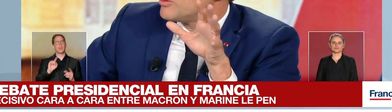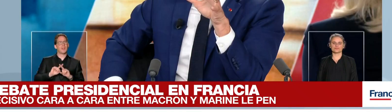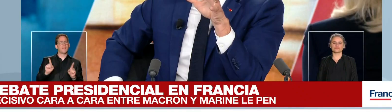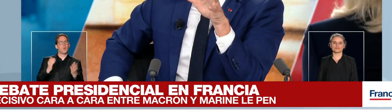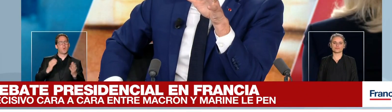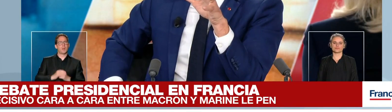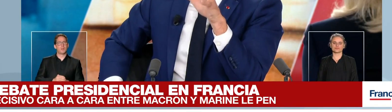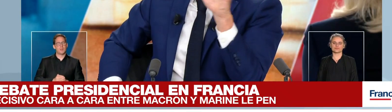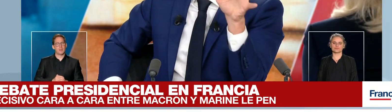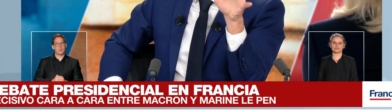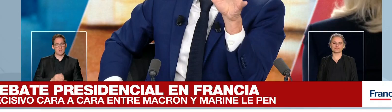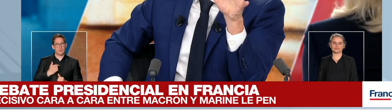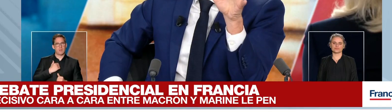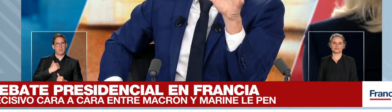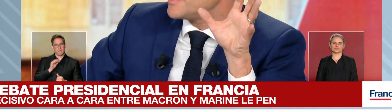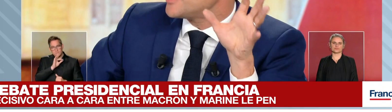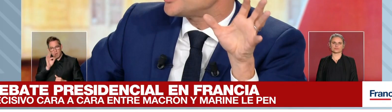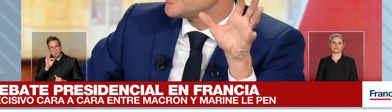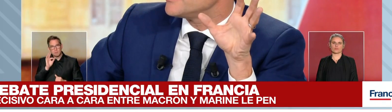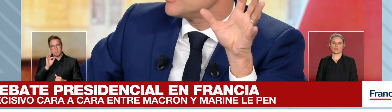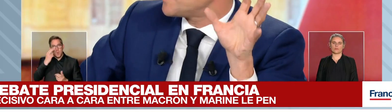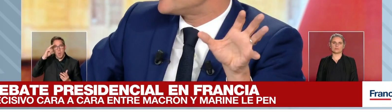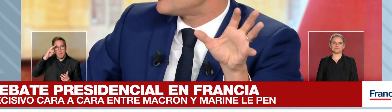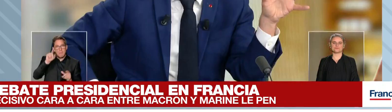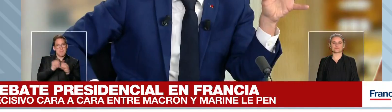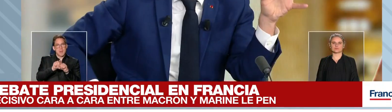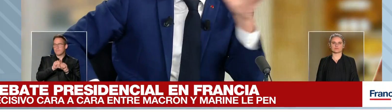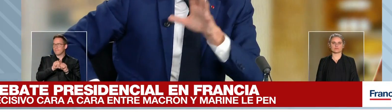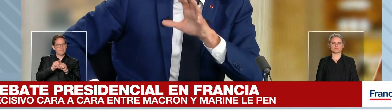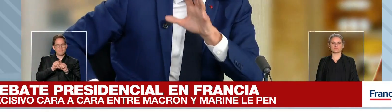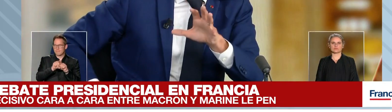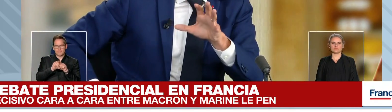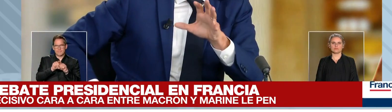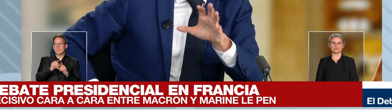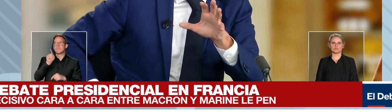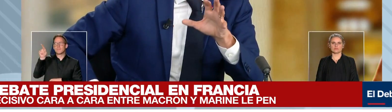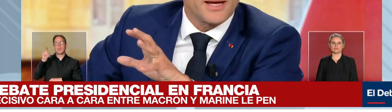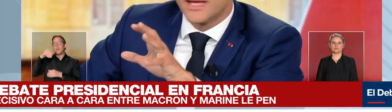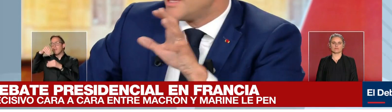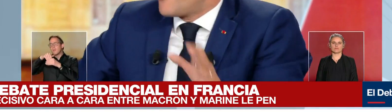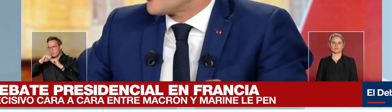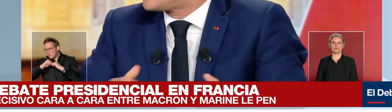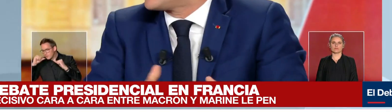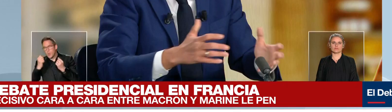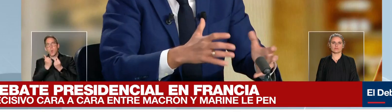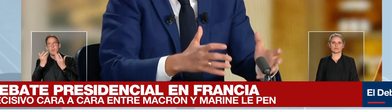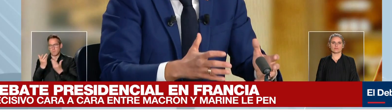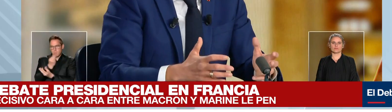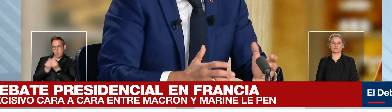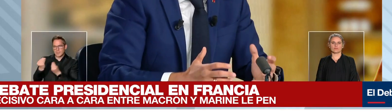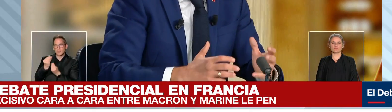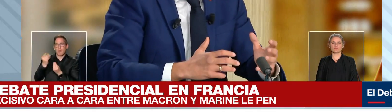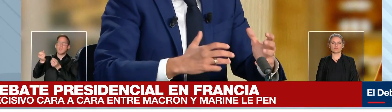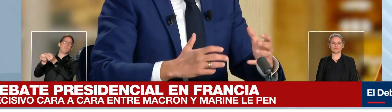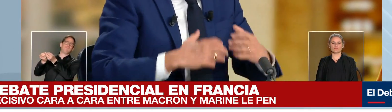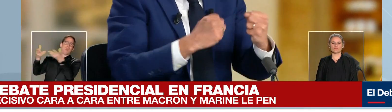que Francia no es Europa y que Estados Unidos son casi 400 millones de personas y China son más de